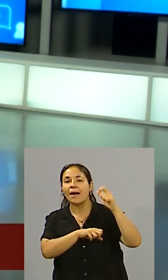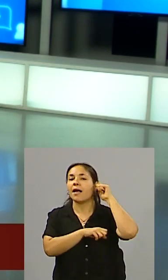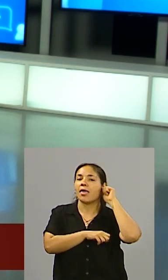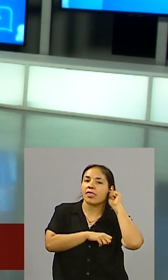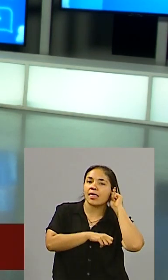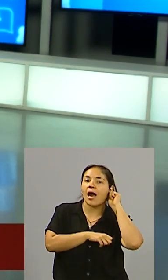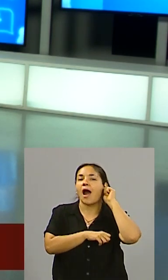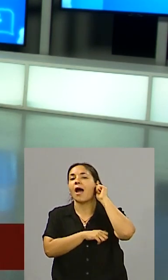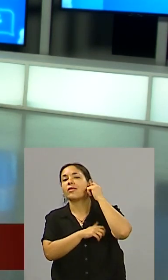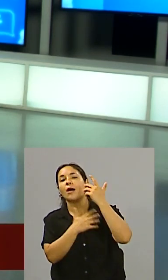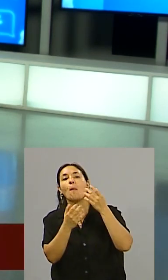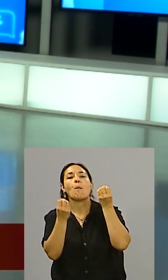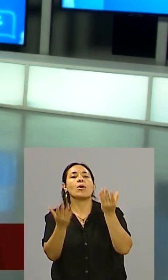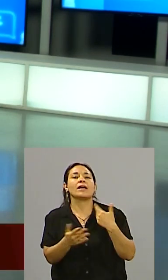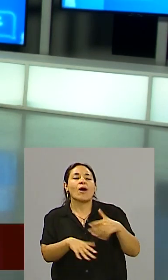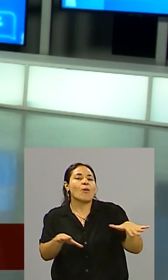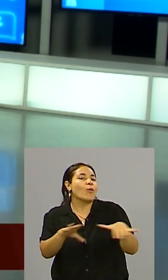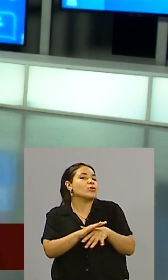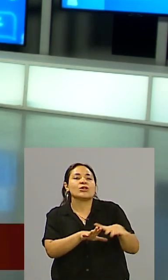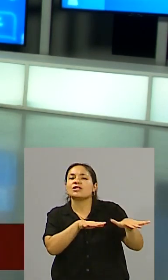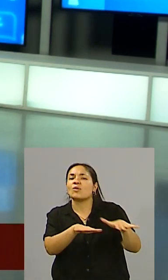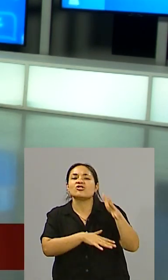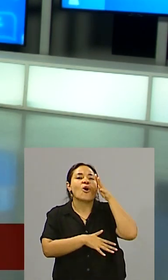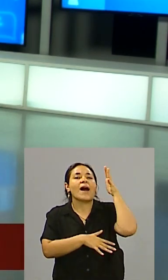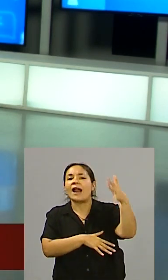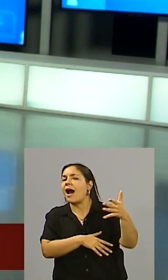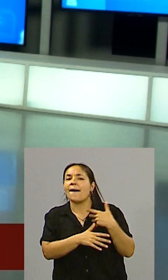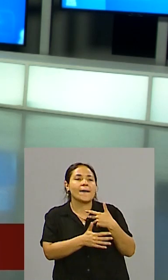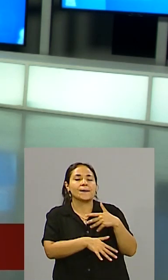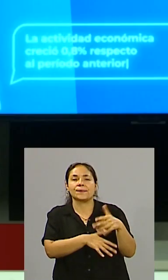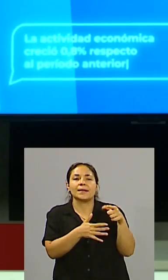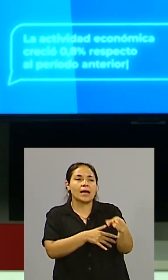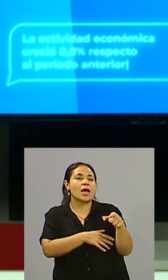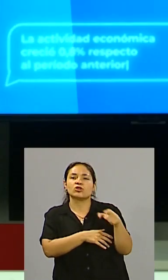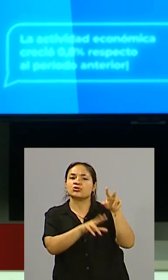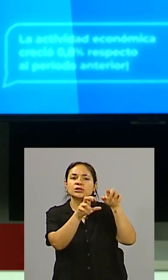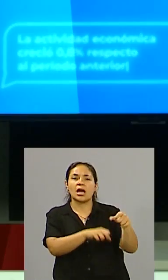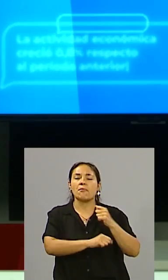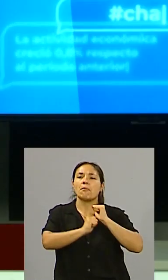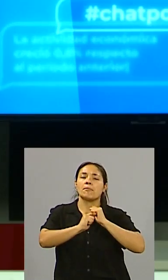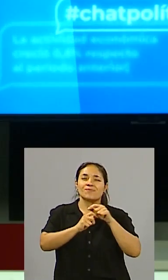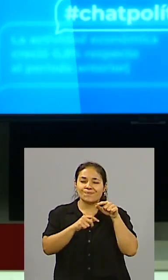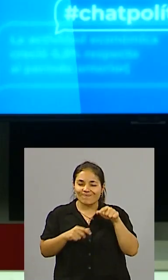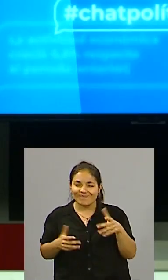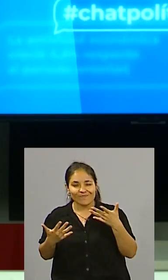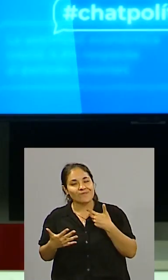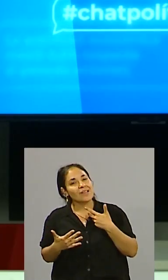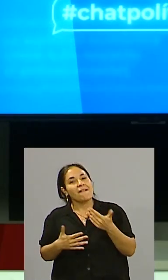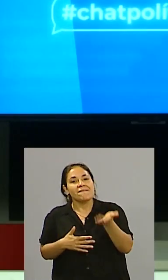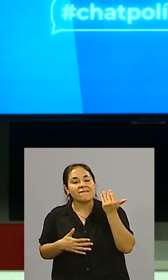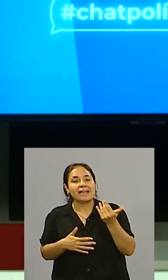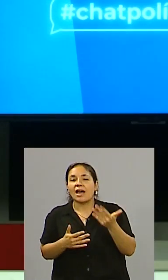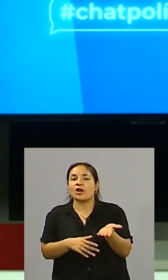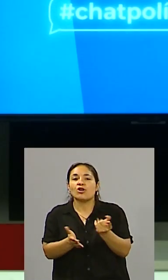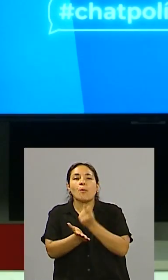en relación, ¿no?, con un hecho puntual grave. Y eso complica la razonabilidad del debate, ¿no?